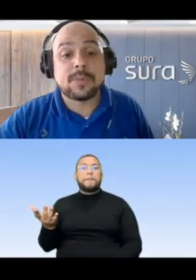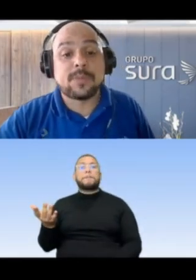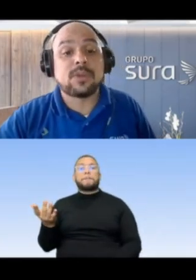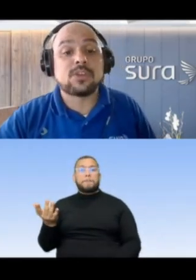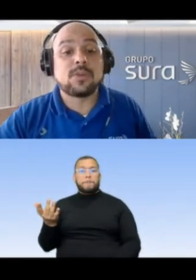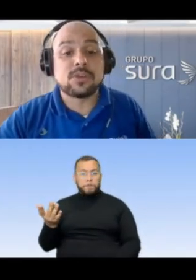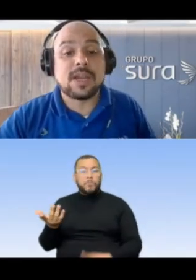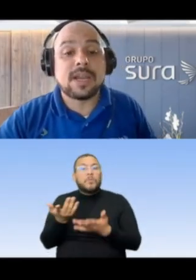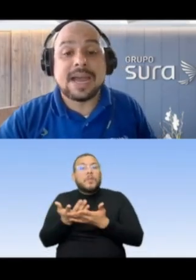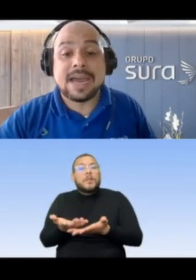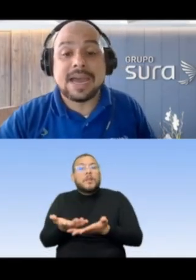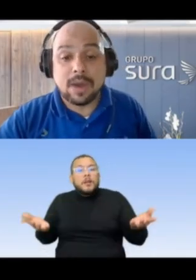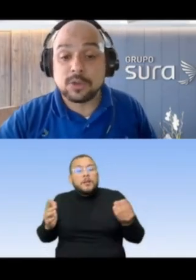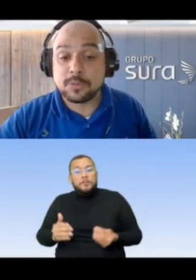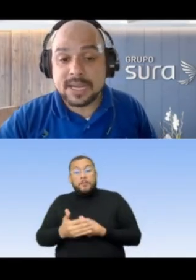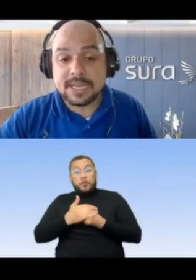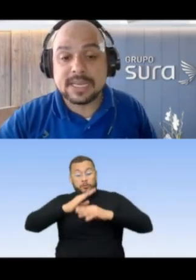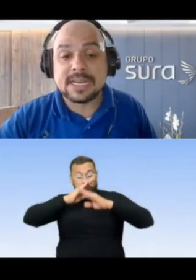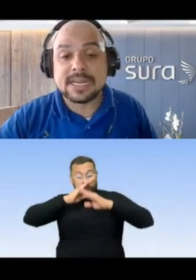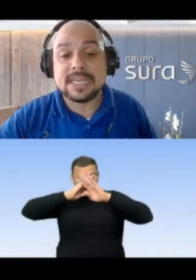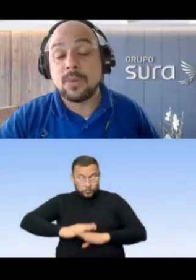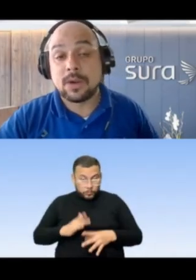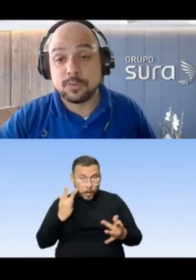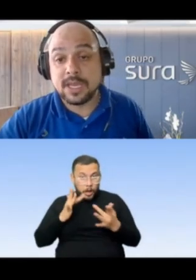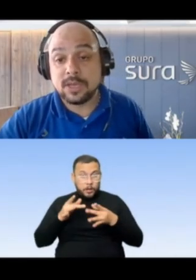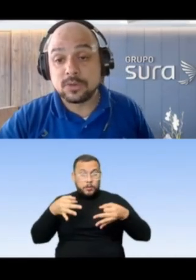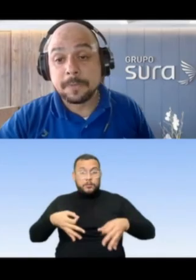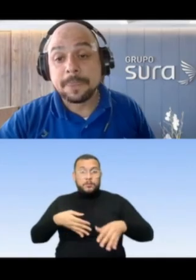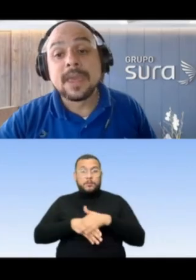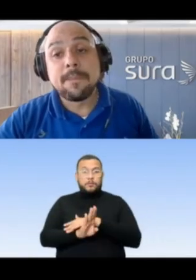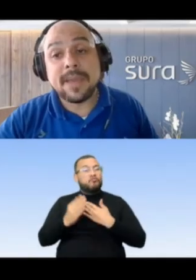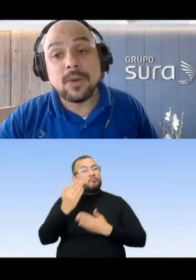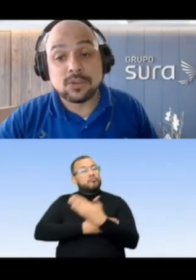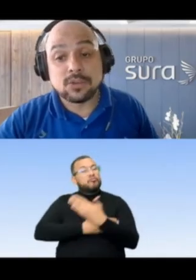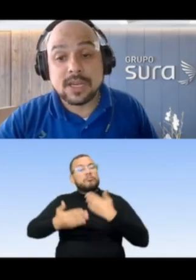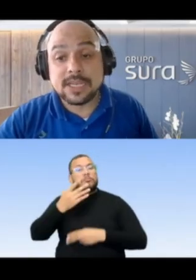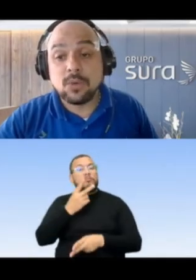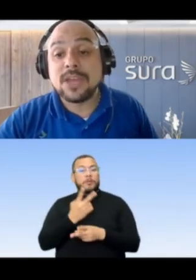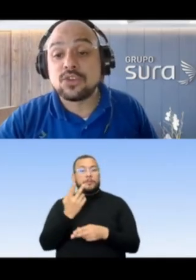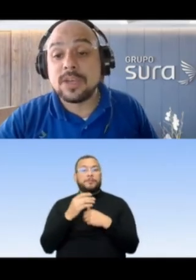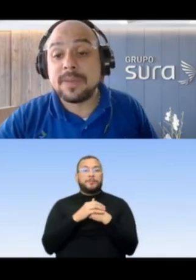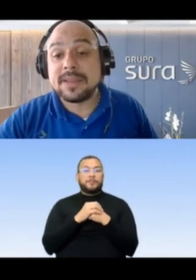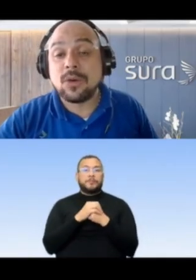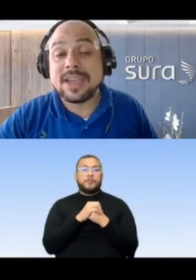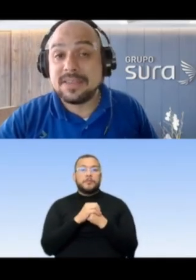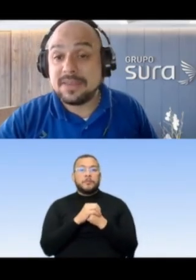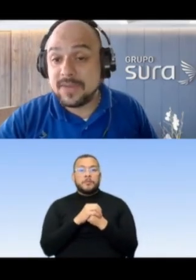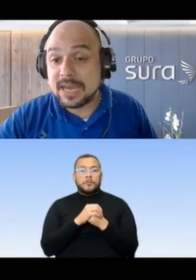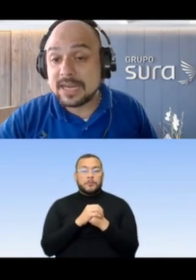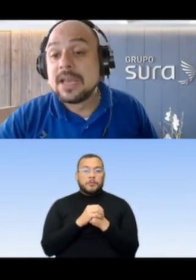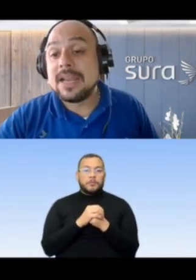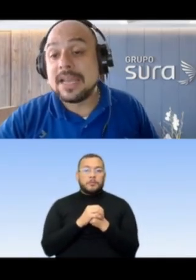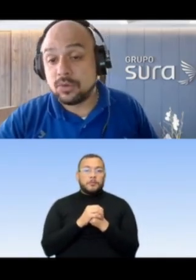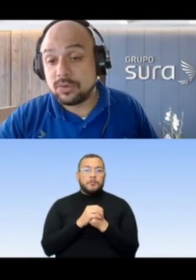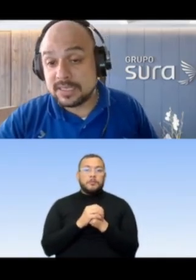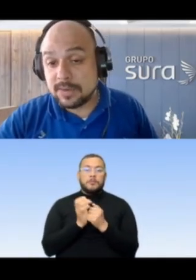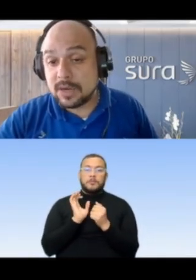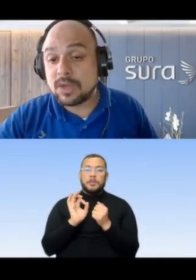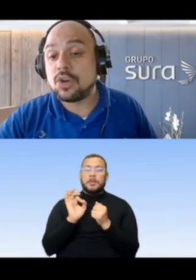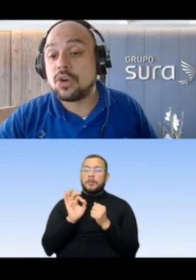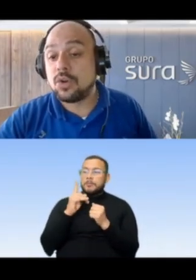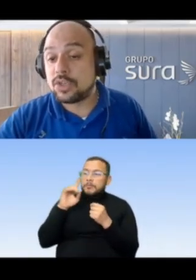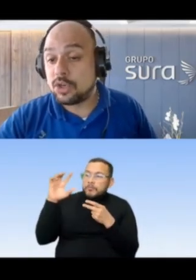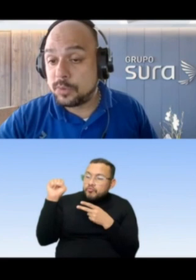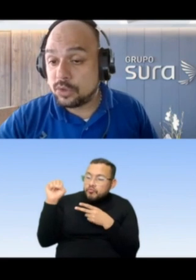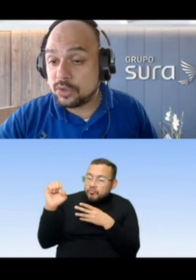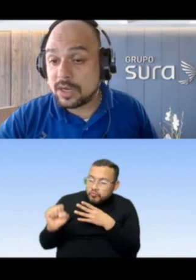todos los equipos de protección personal adecuados para ingresar y evaluar los peligros. Pero en la zona segura yo siempre tengo que identificar las rutas